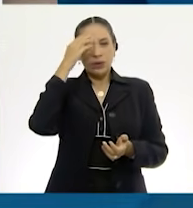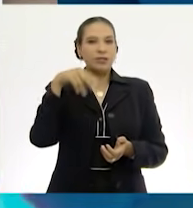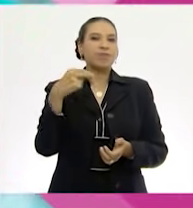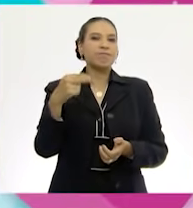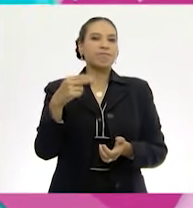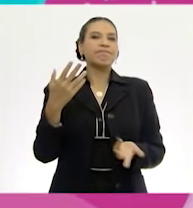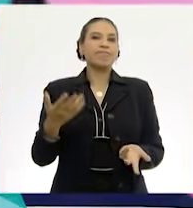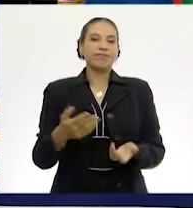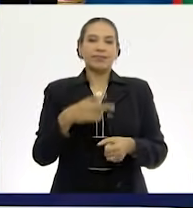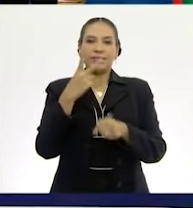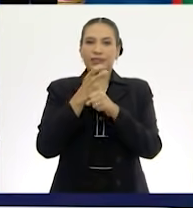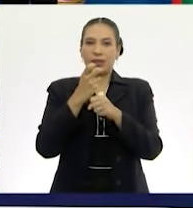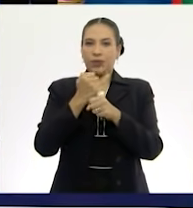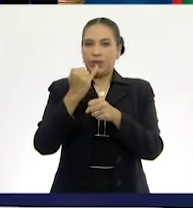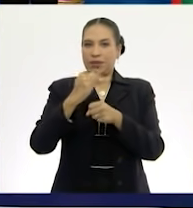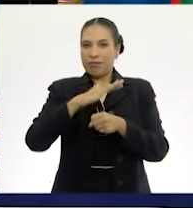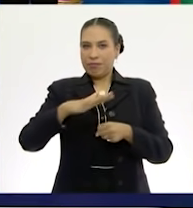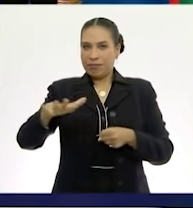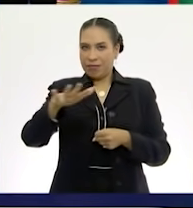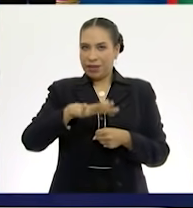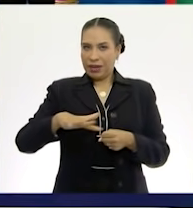llamado Segundo Imperio.